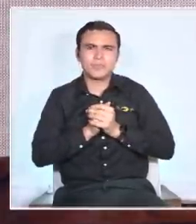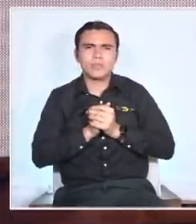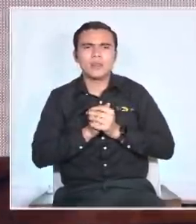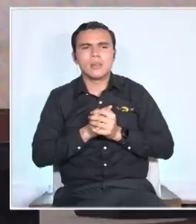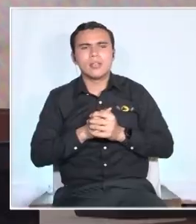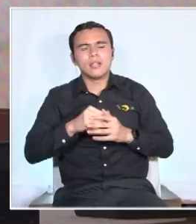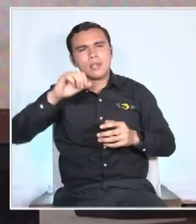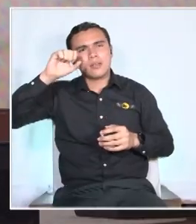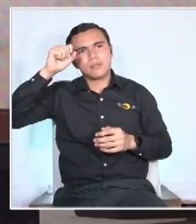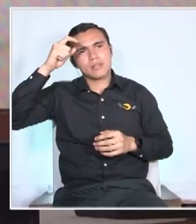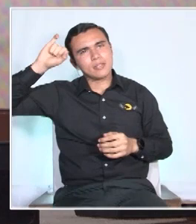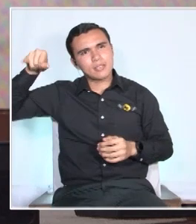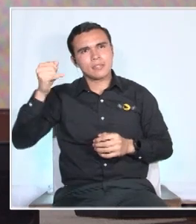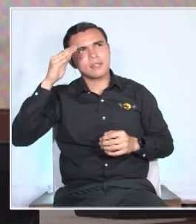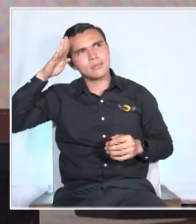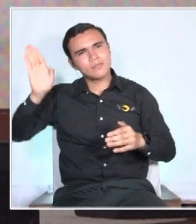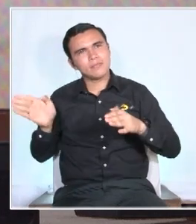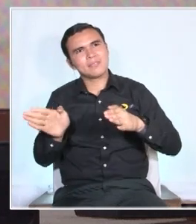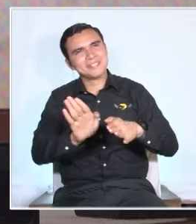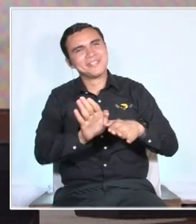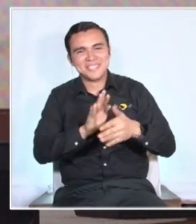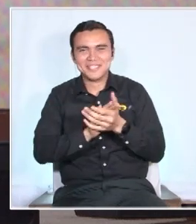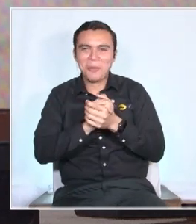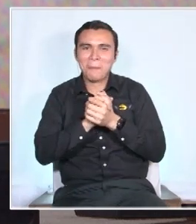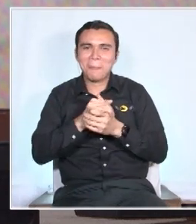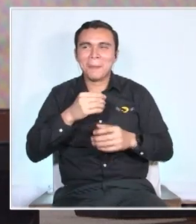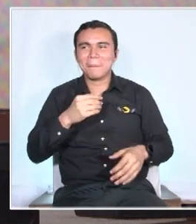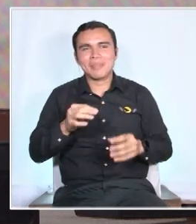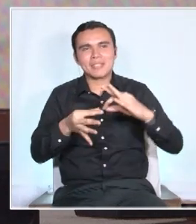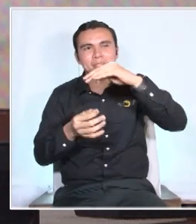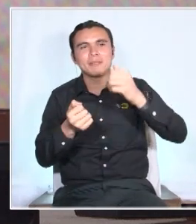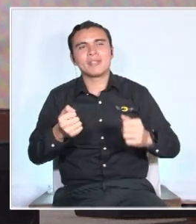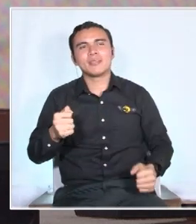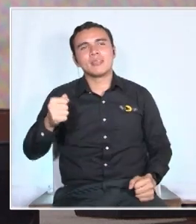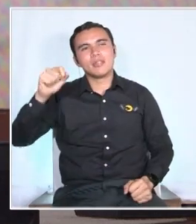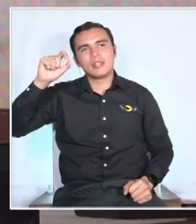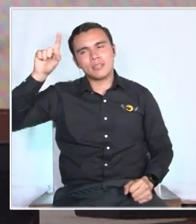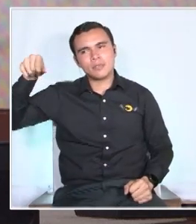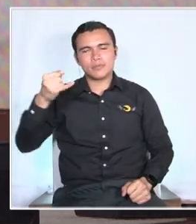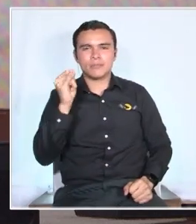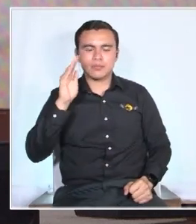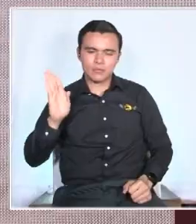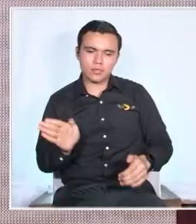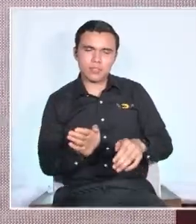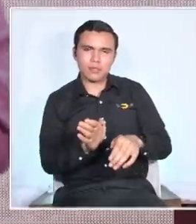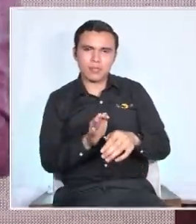porque Jezabel le mandó un texto. ¿Cuántos saben que el espíritu de Jezabel nunca te habla de frente, sino que siempre te lo manda a decir con alguien